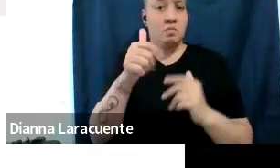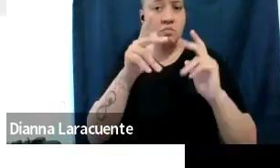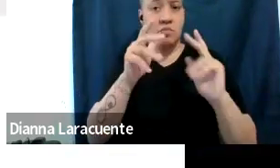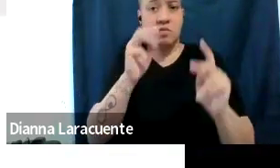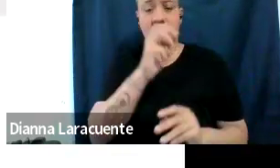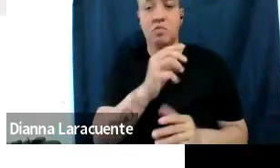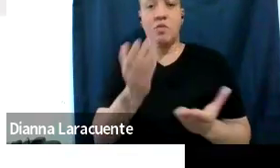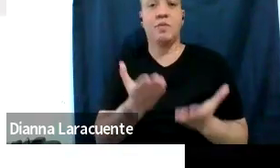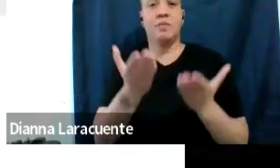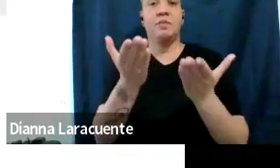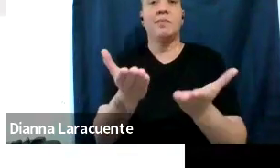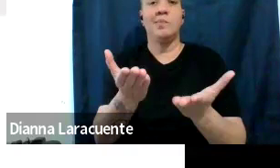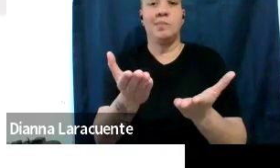ofreciéndoles